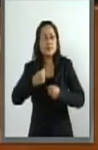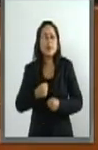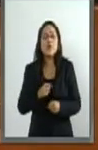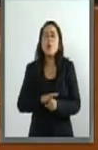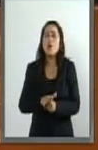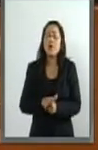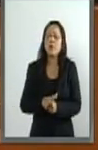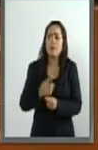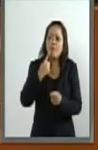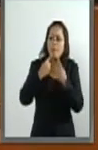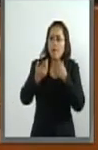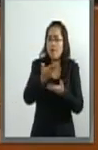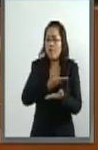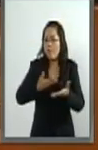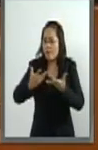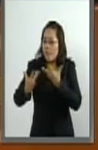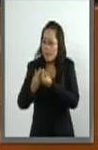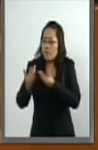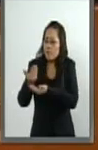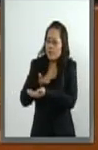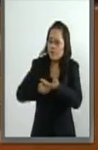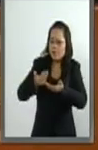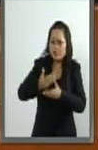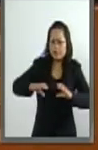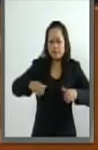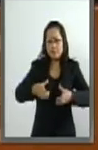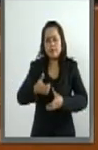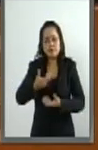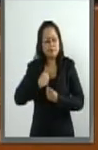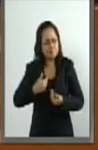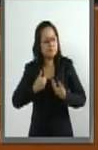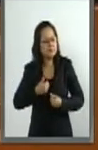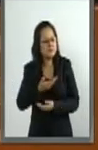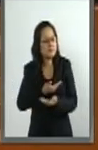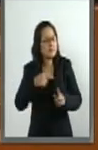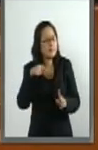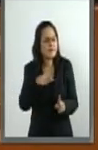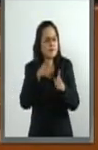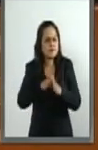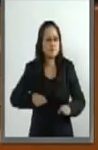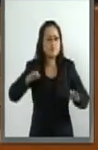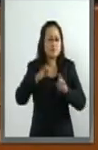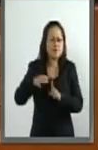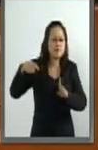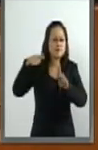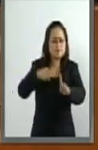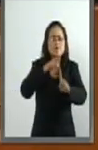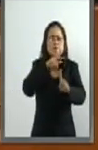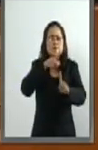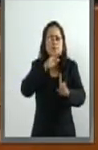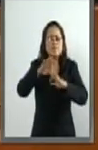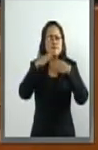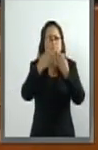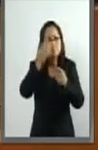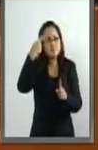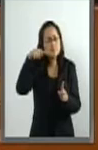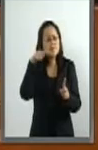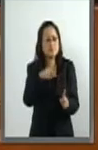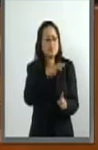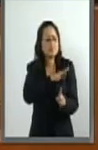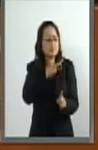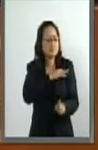que el diálogo, la cooperación y el entendimiento constituyen la mejor vía democrática